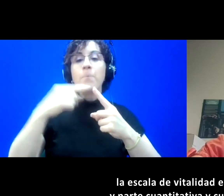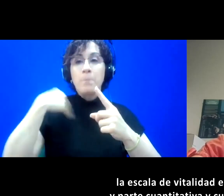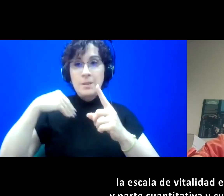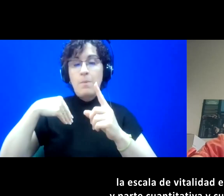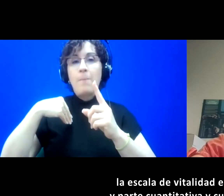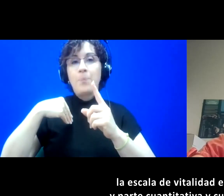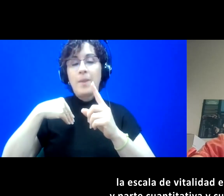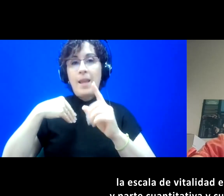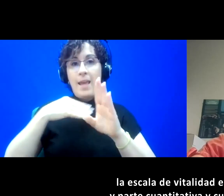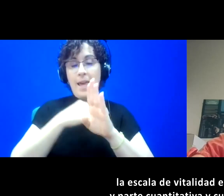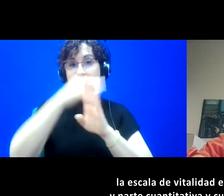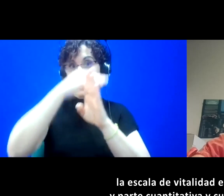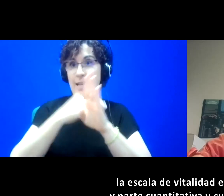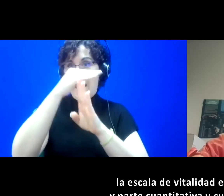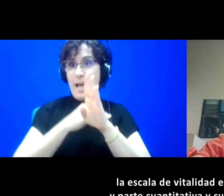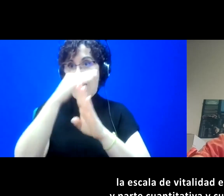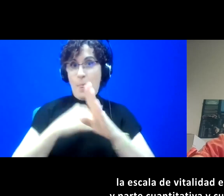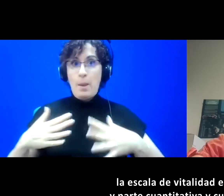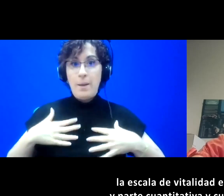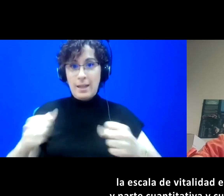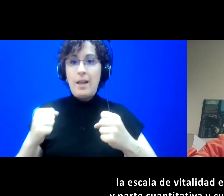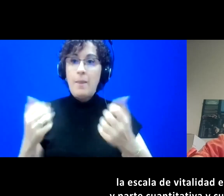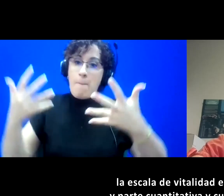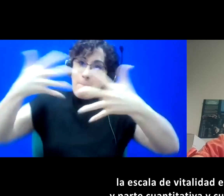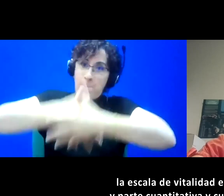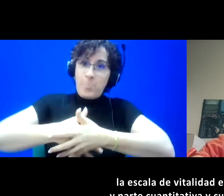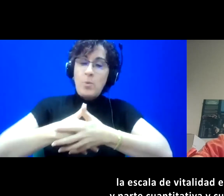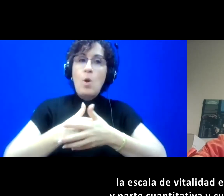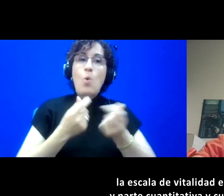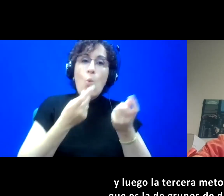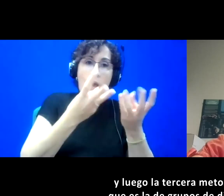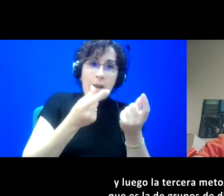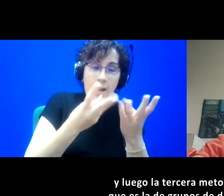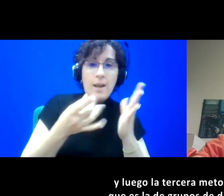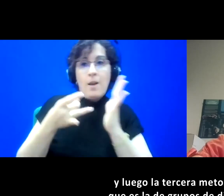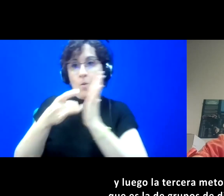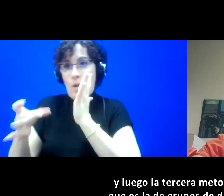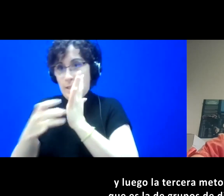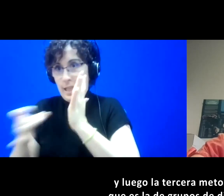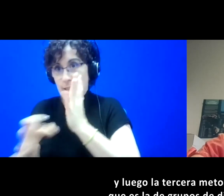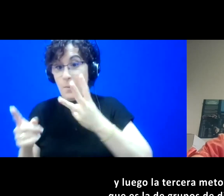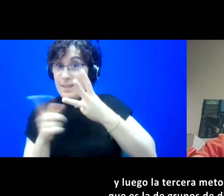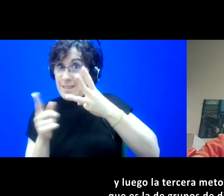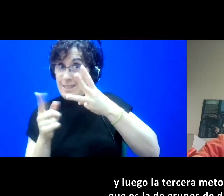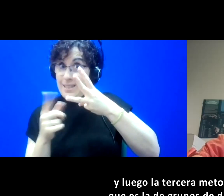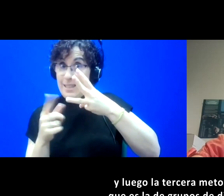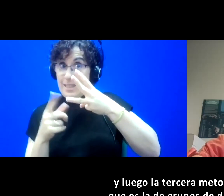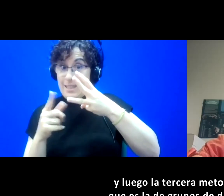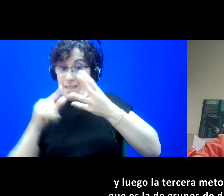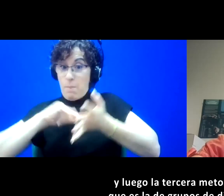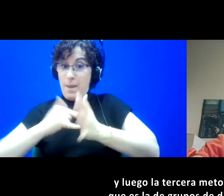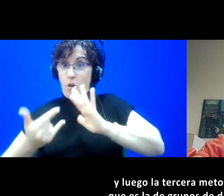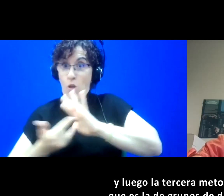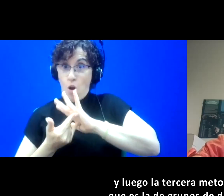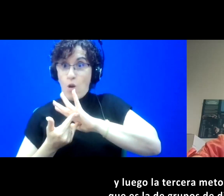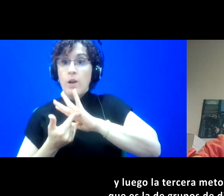vitalidad es parte y parte, cuantitativa y cualitativa, y luego hay una tercera metodología